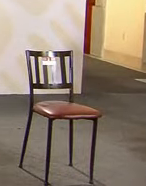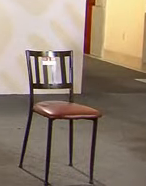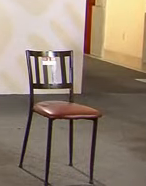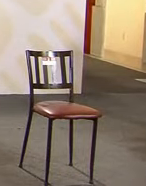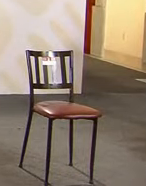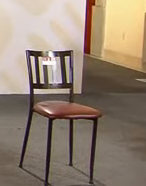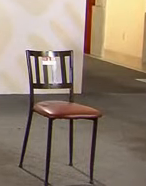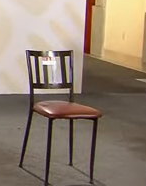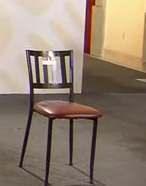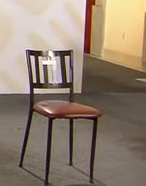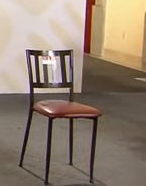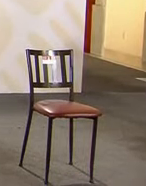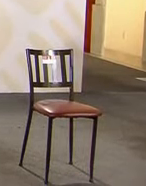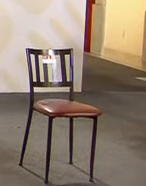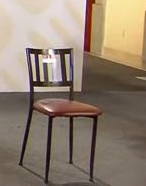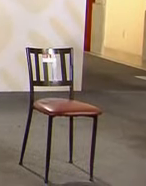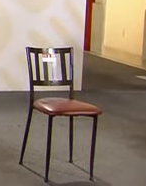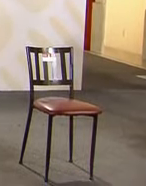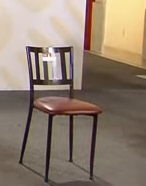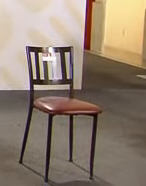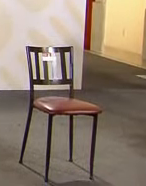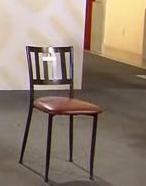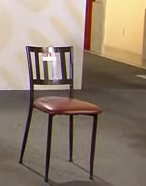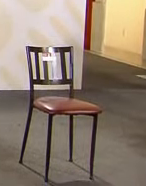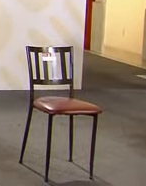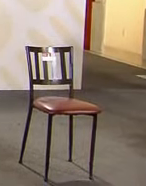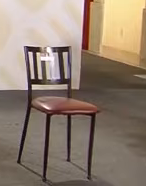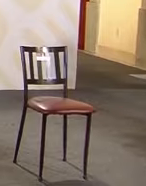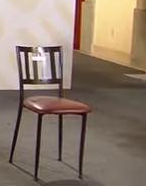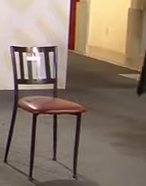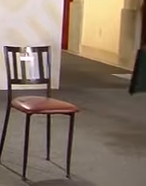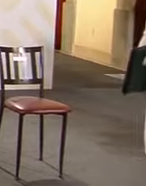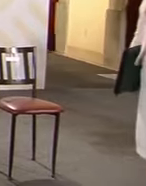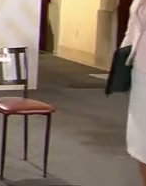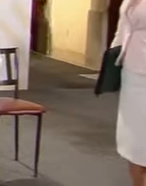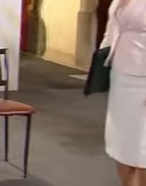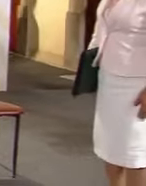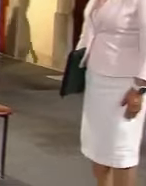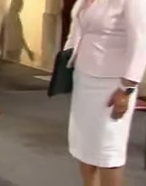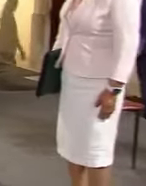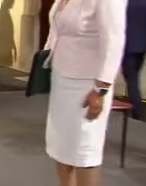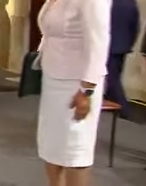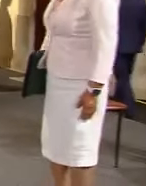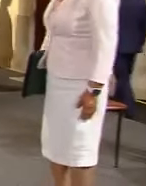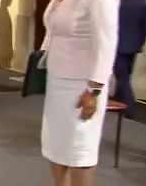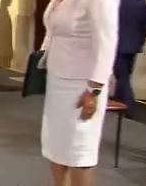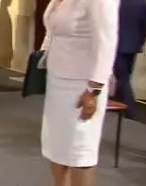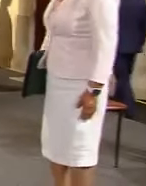Me faltó también decirles que ayer fui a Macanear.